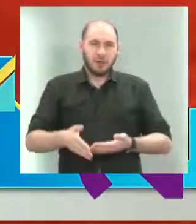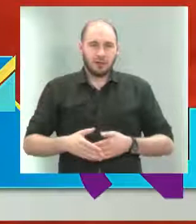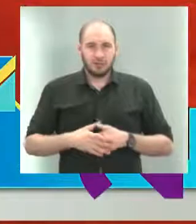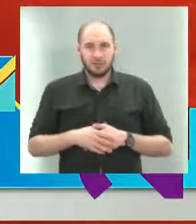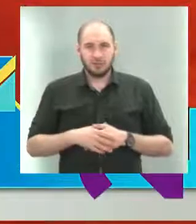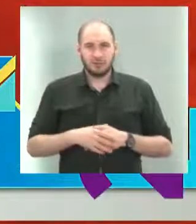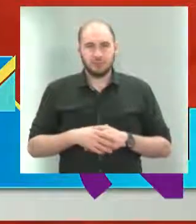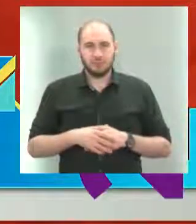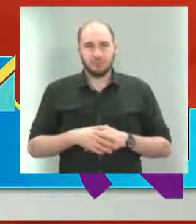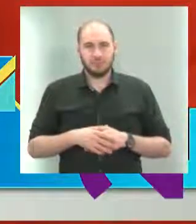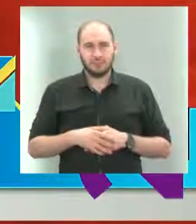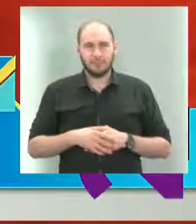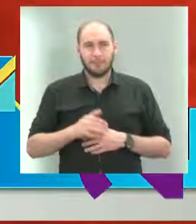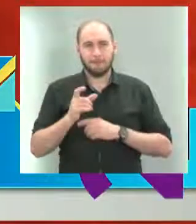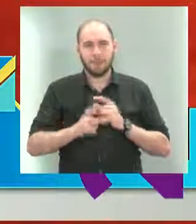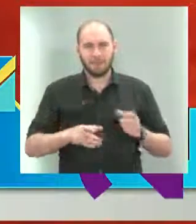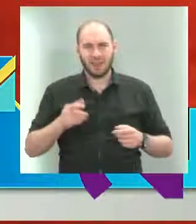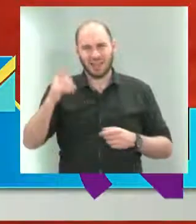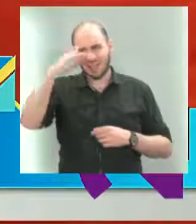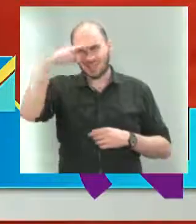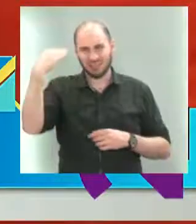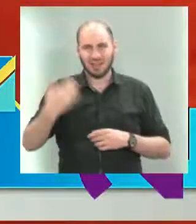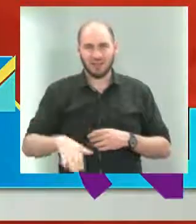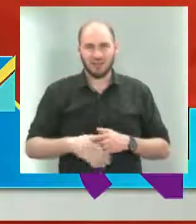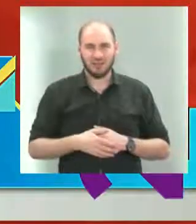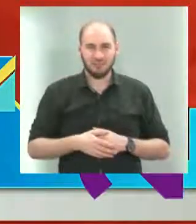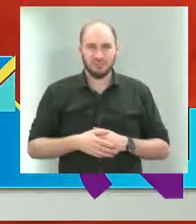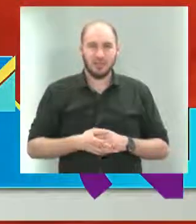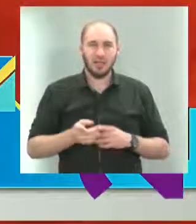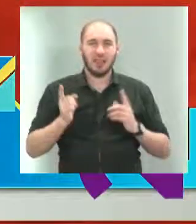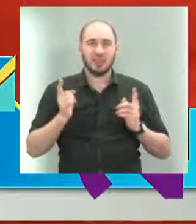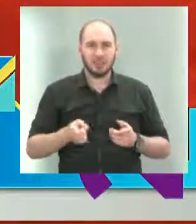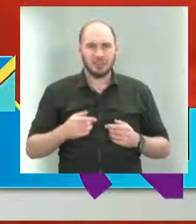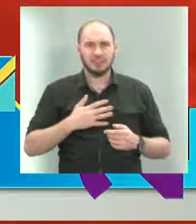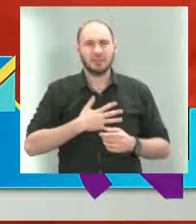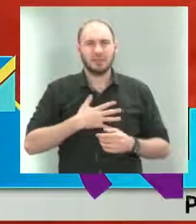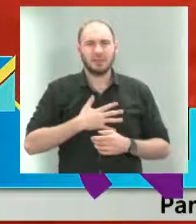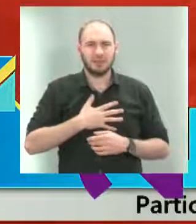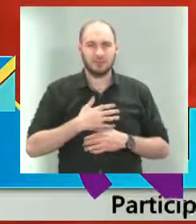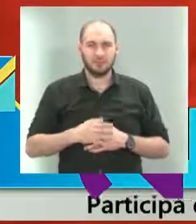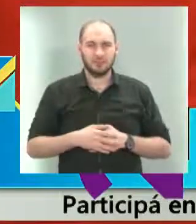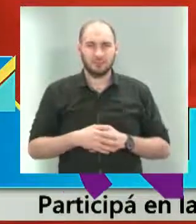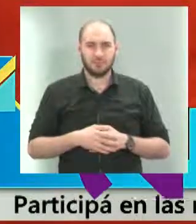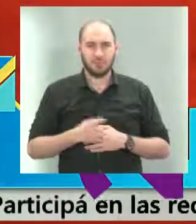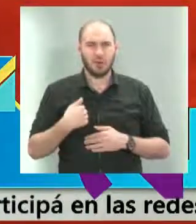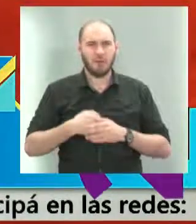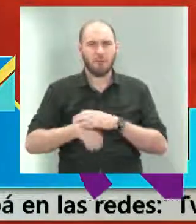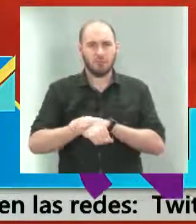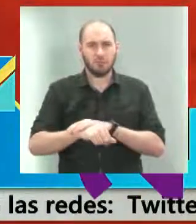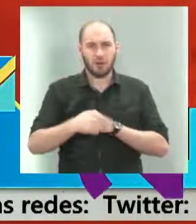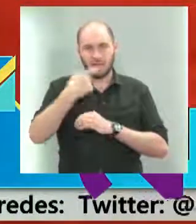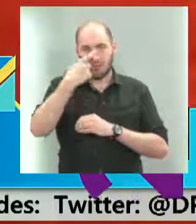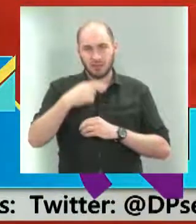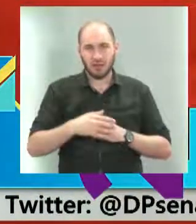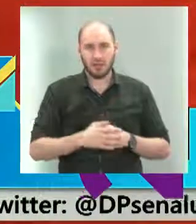esto, la gente sí está cansada, todo lo demás, pero también el sentimiento es que para mí el fútbol termina siendo